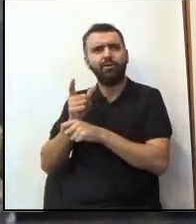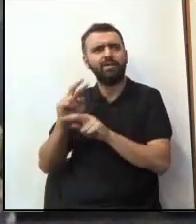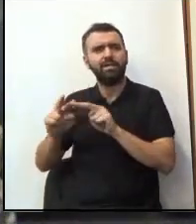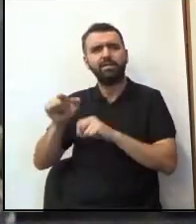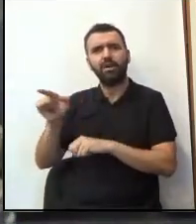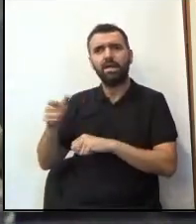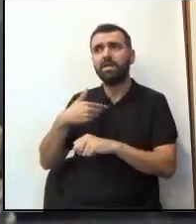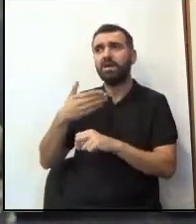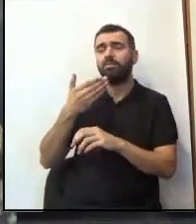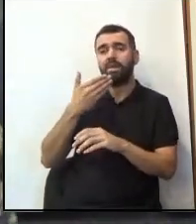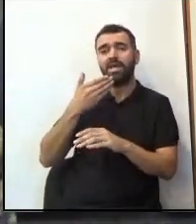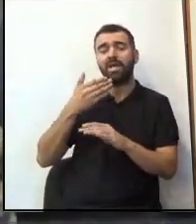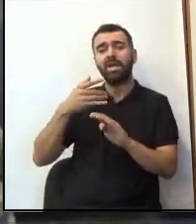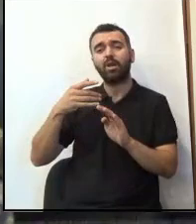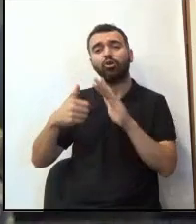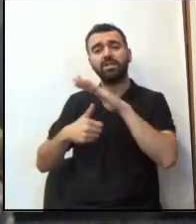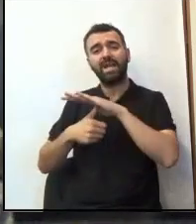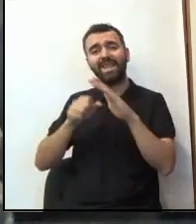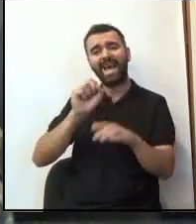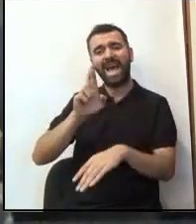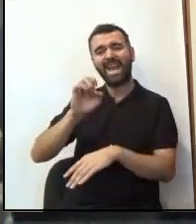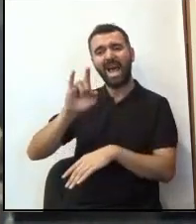de Arauco,